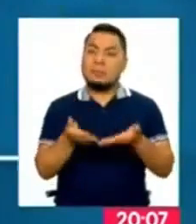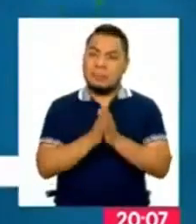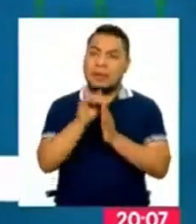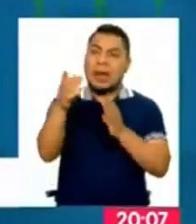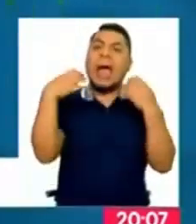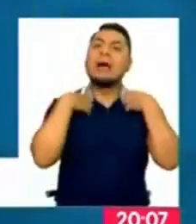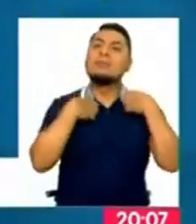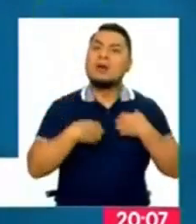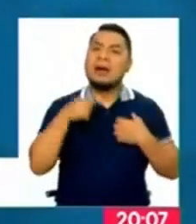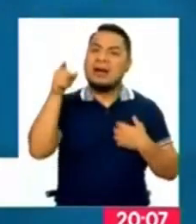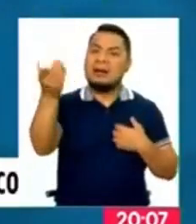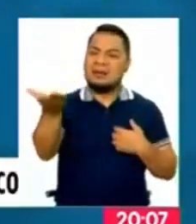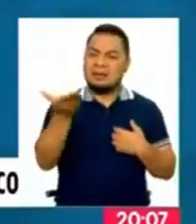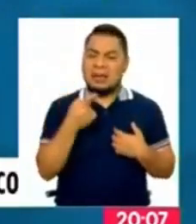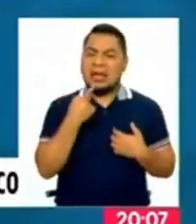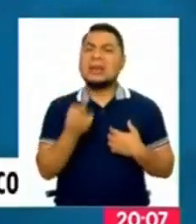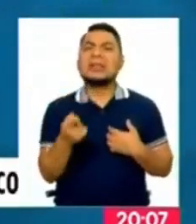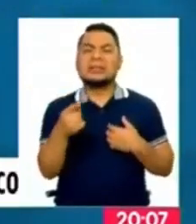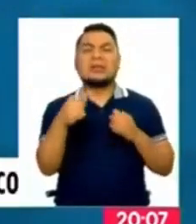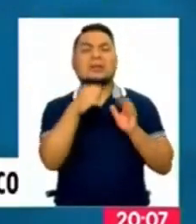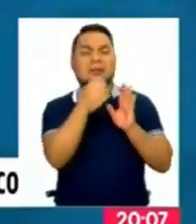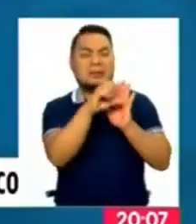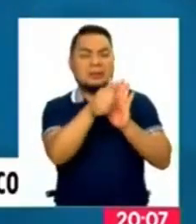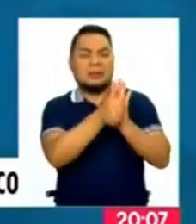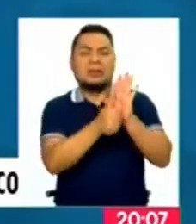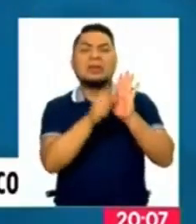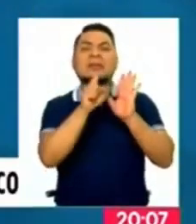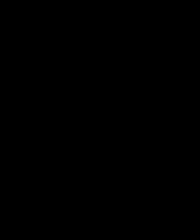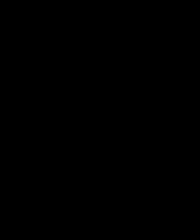déjanos tu comentario hasta la próxima